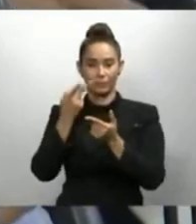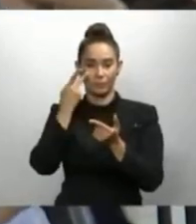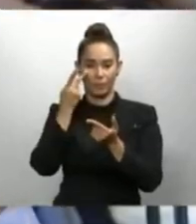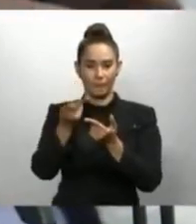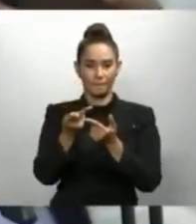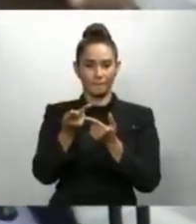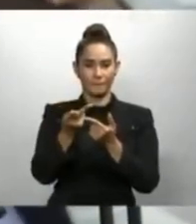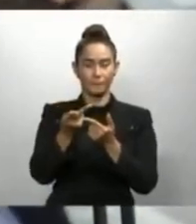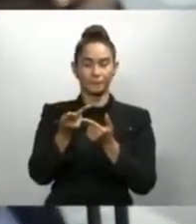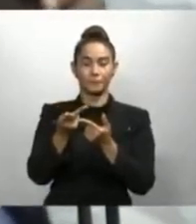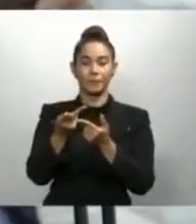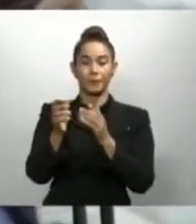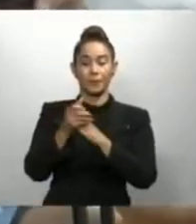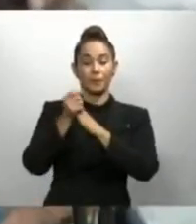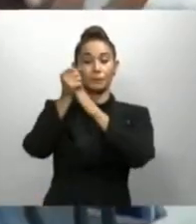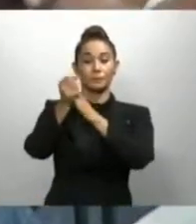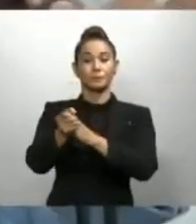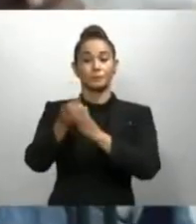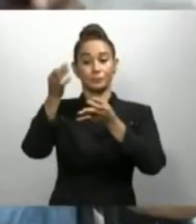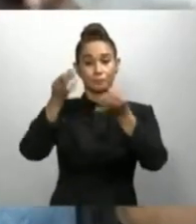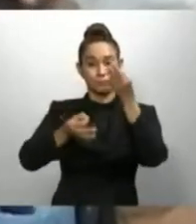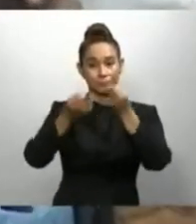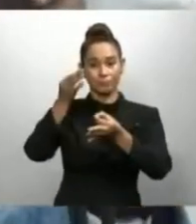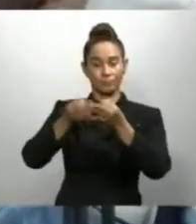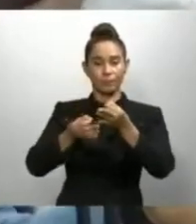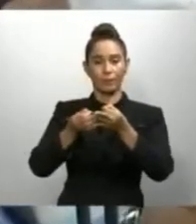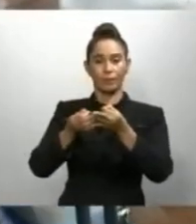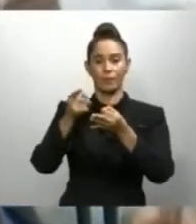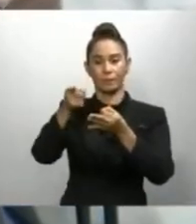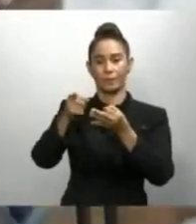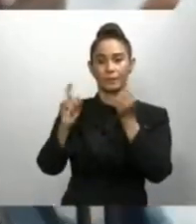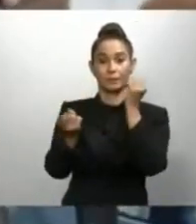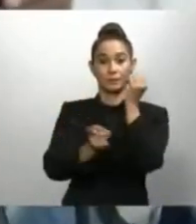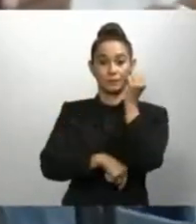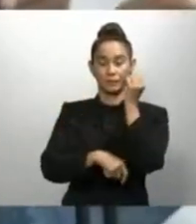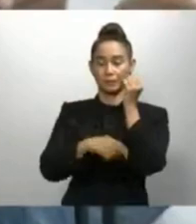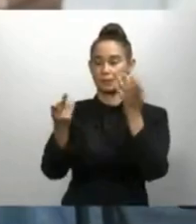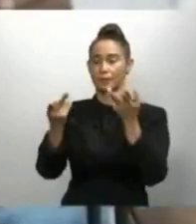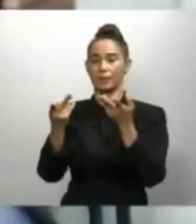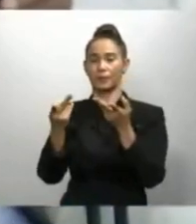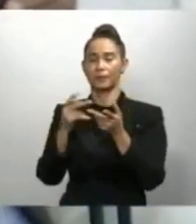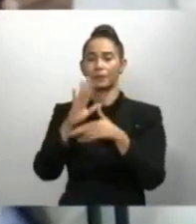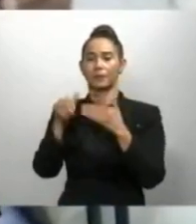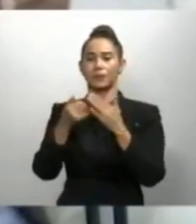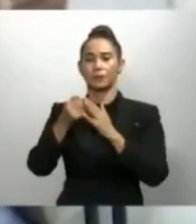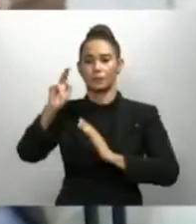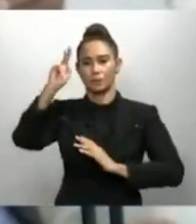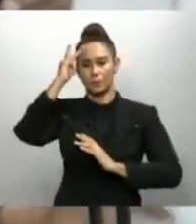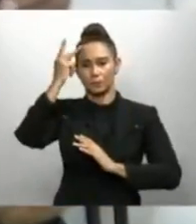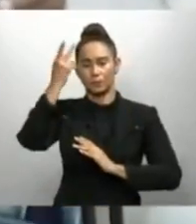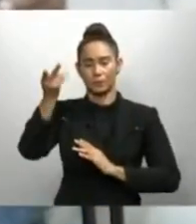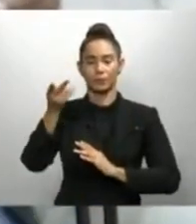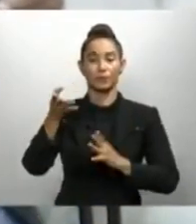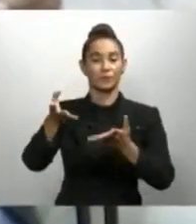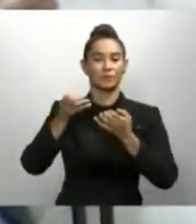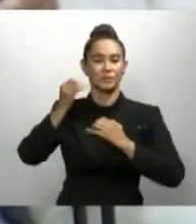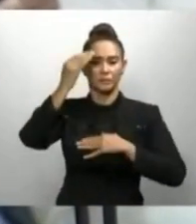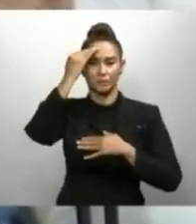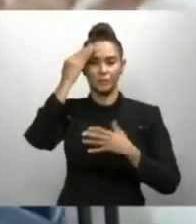entre lo que lo preside la Procuradora General de la República, a los fines de asesorar todas las políticas que tengan que ver con el tema. Entonces, quisiéramos